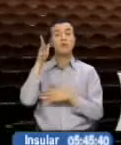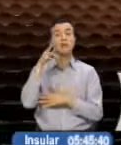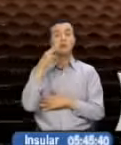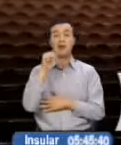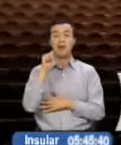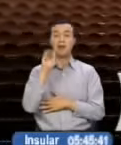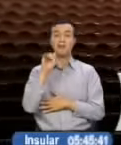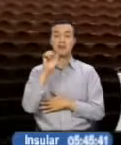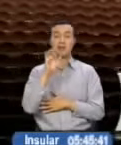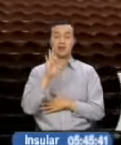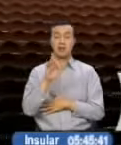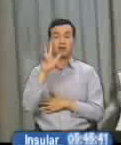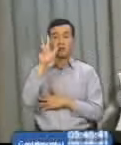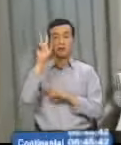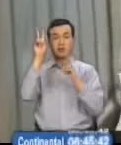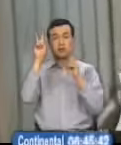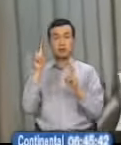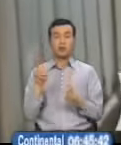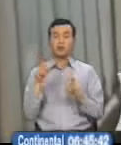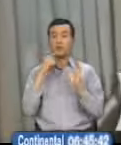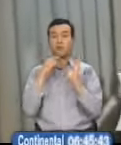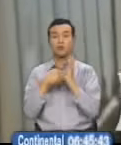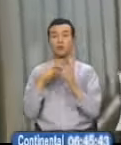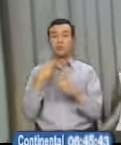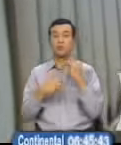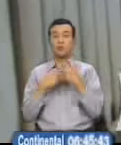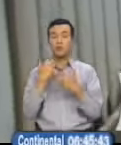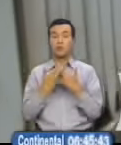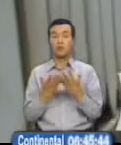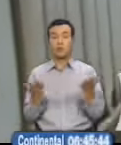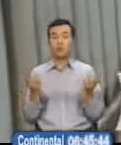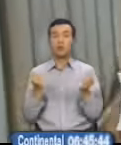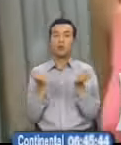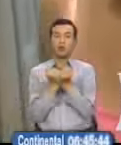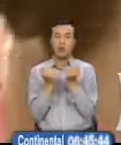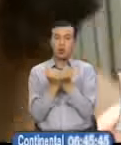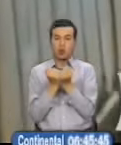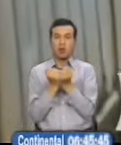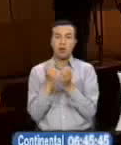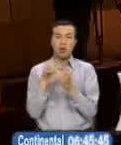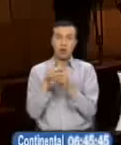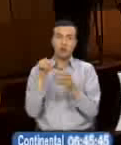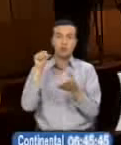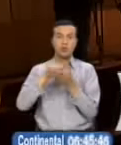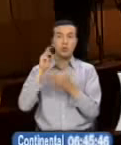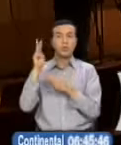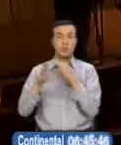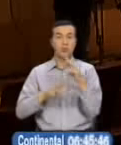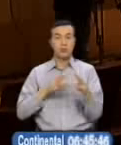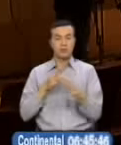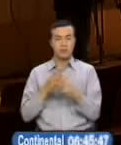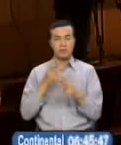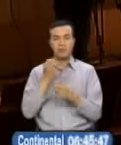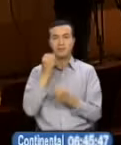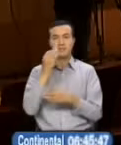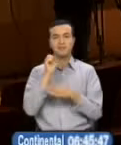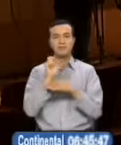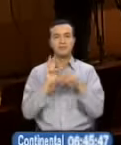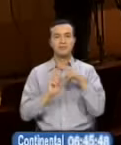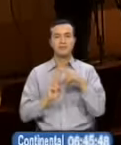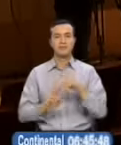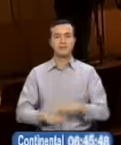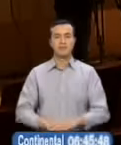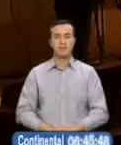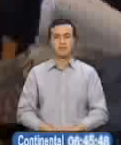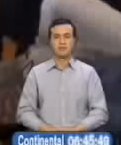que se debatan otro tipo de temas. Por ejemplo, los problemas derivados de los hacinamientos urbanos a nivel mundial. Alex Llanos,